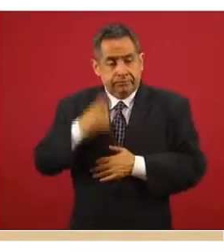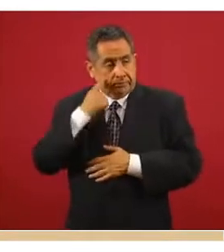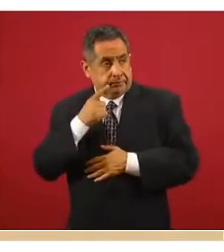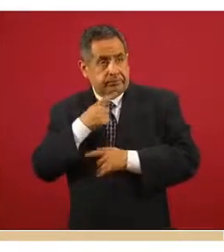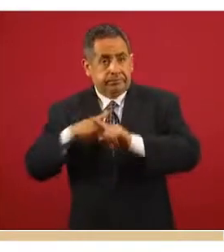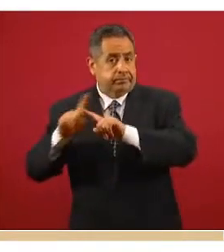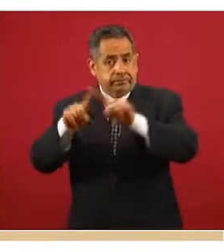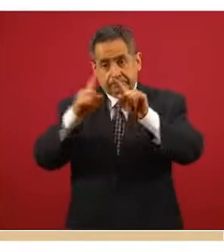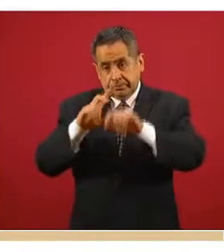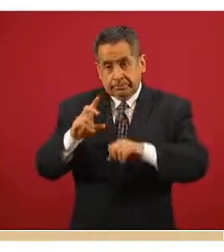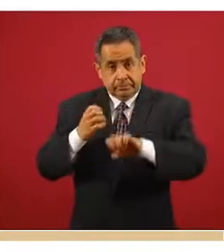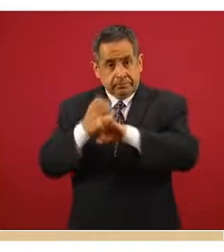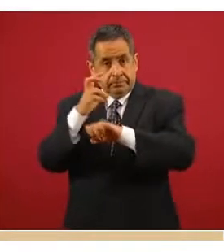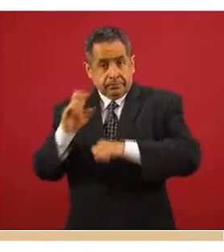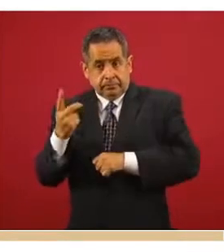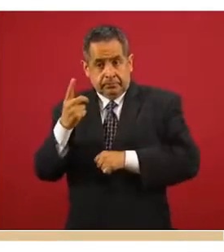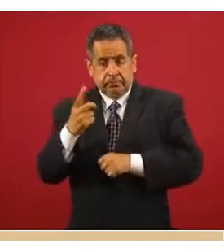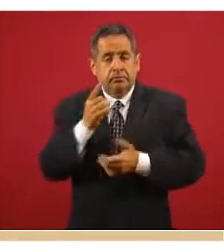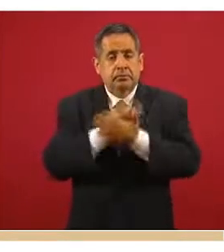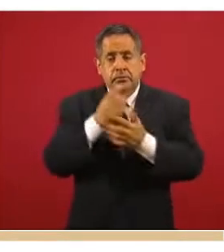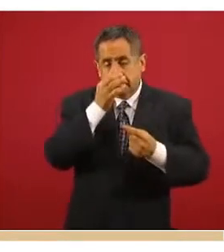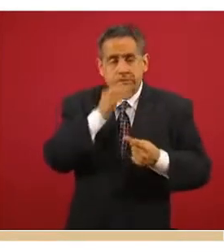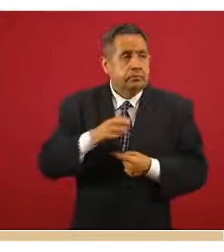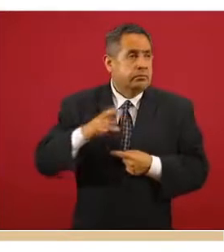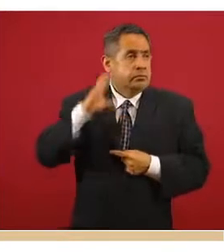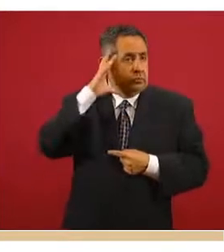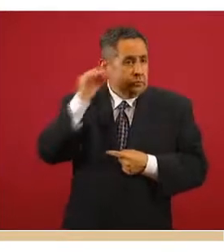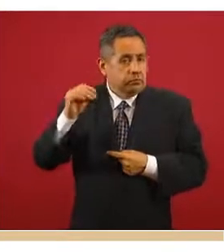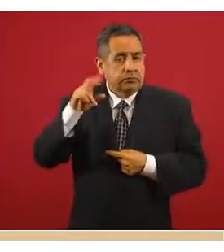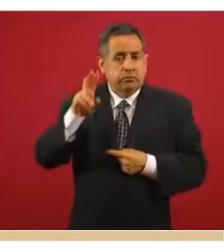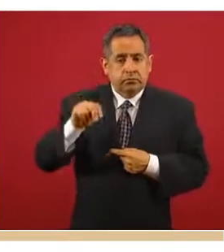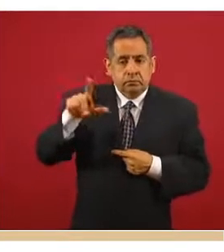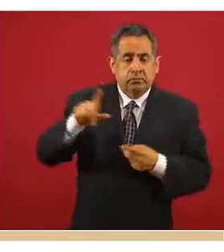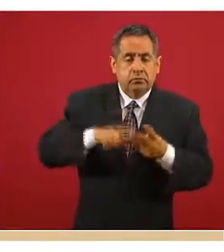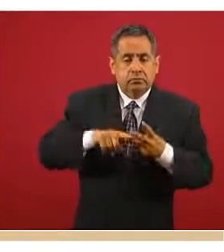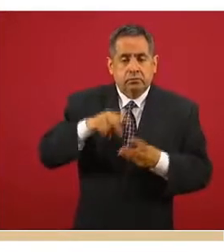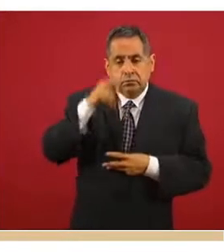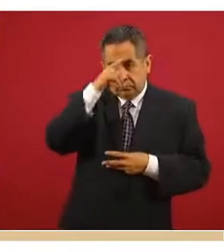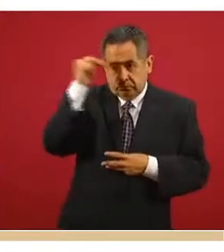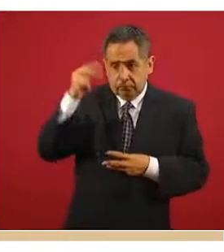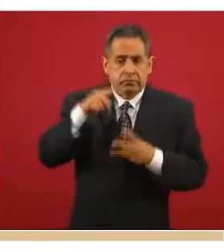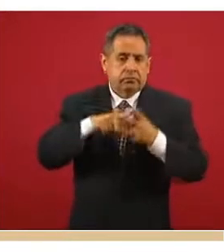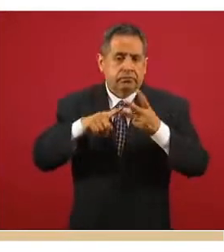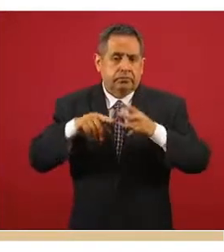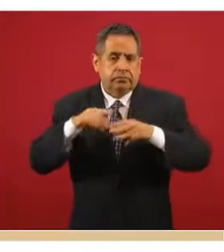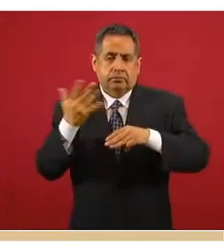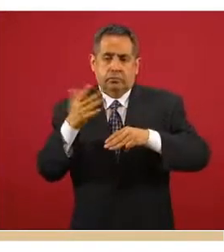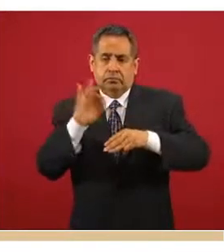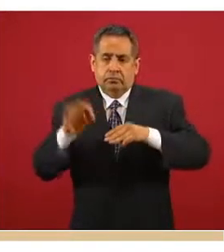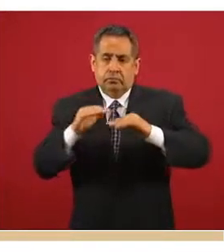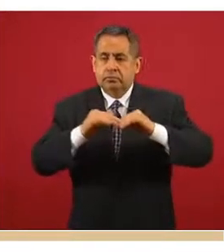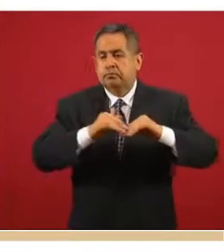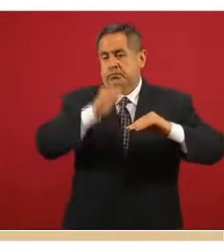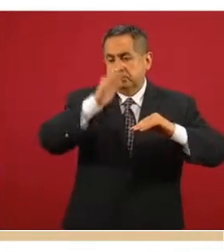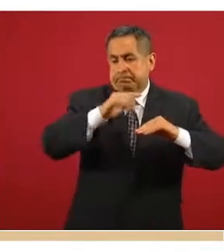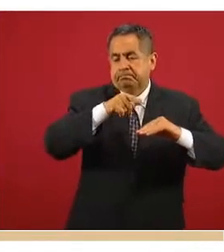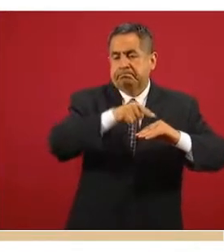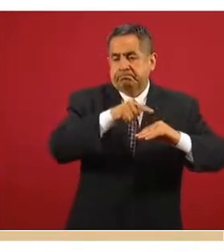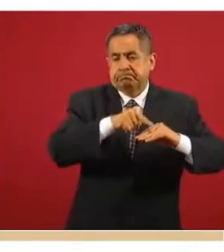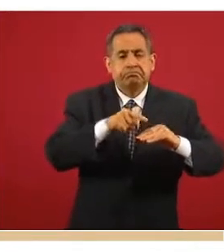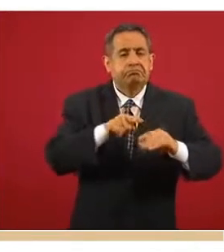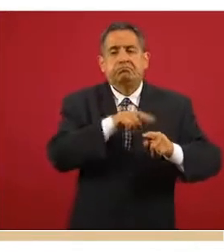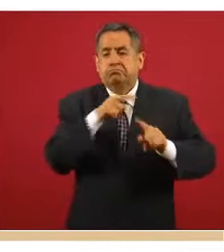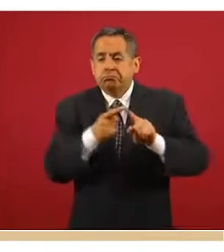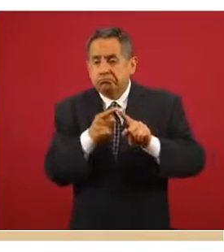32, solamente queda Colima, Nuevo León y Nayarit con ocupaciones mayores al 50%, todas las